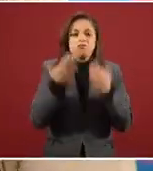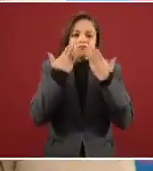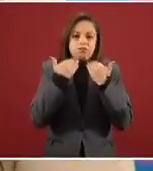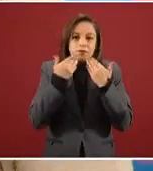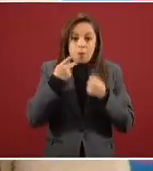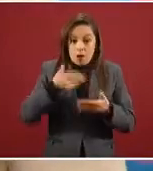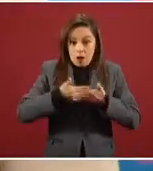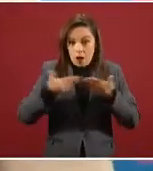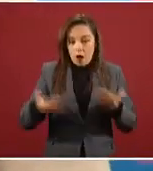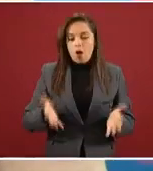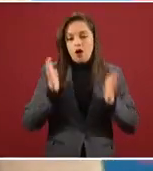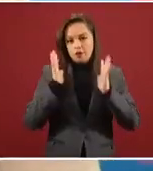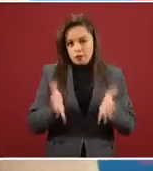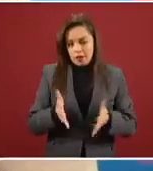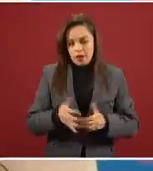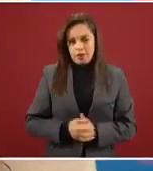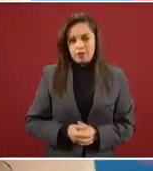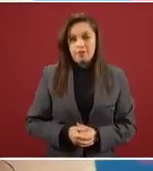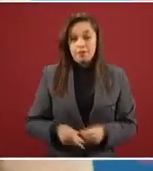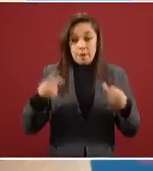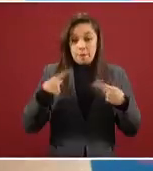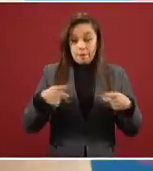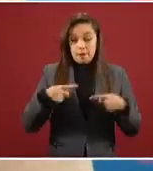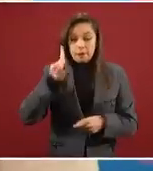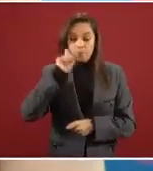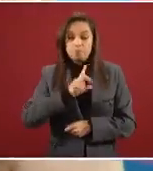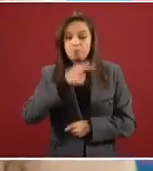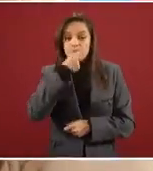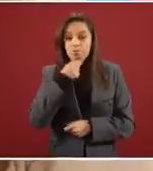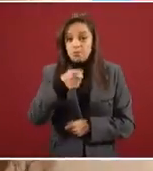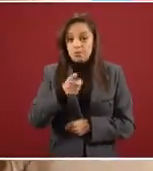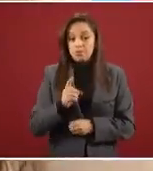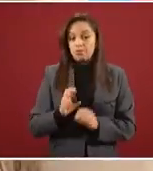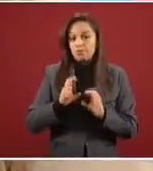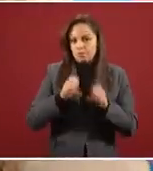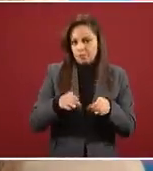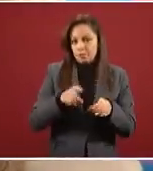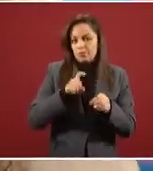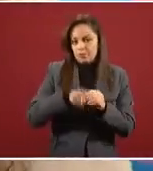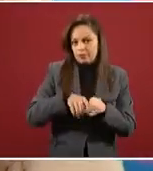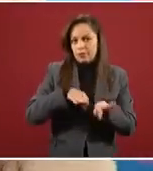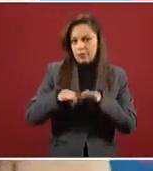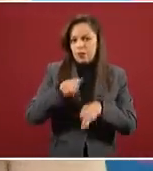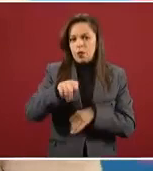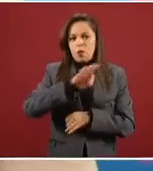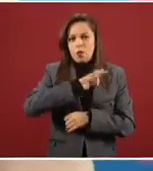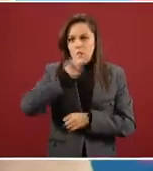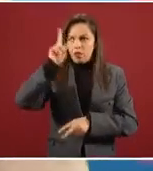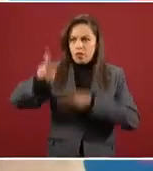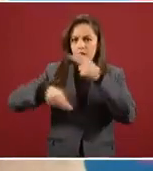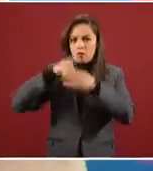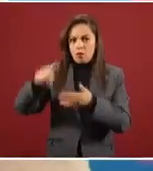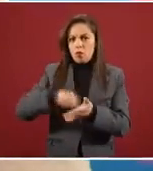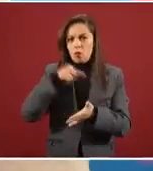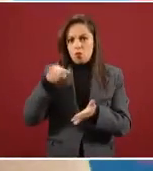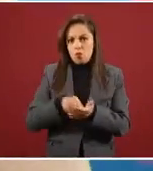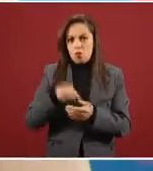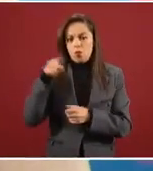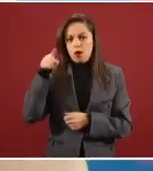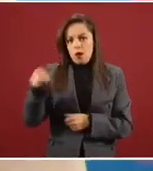que también las trabajadoras y los trabajadores pueden acudir a la Procuraduría de Defensa del